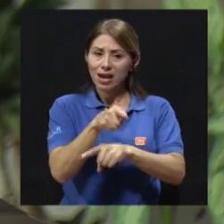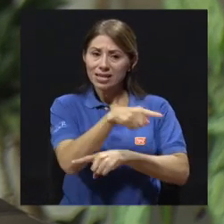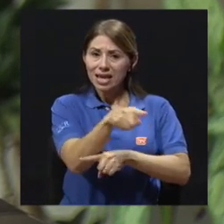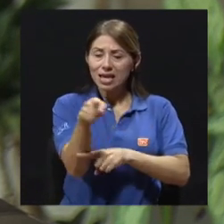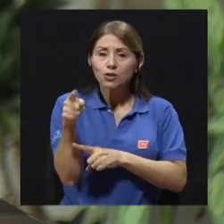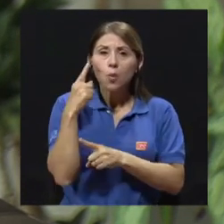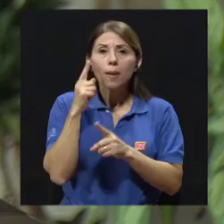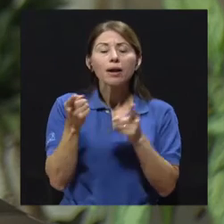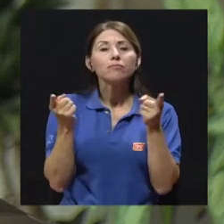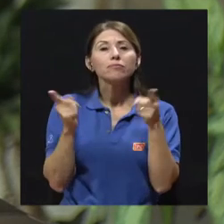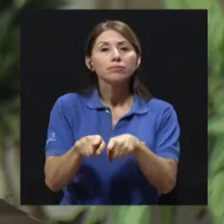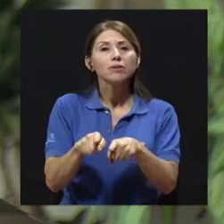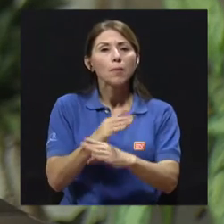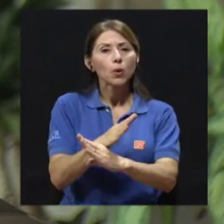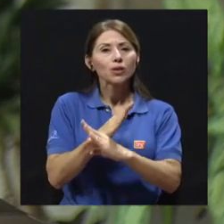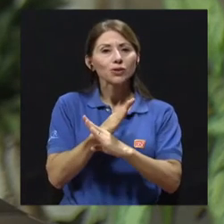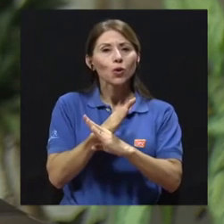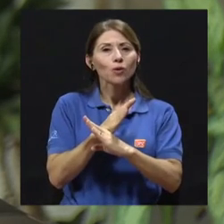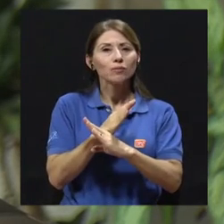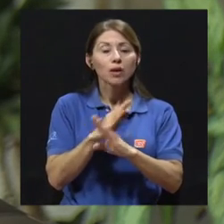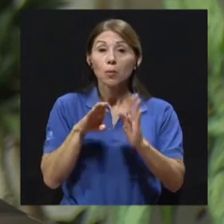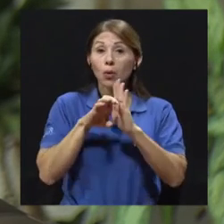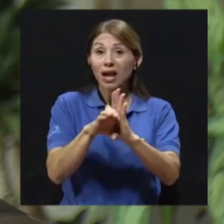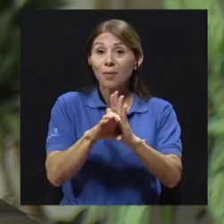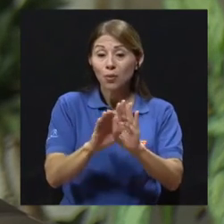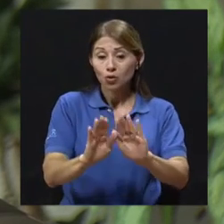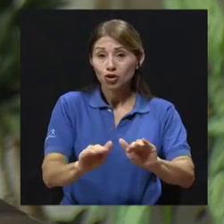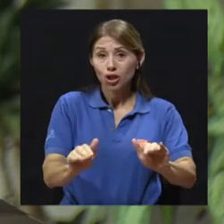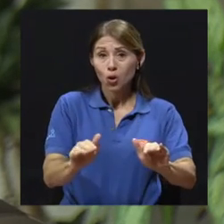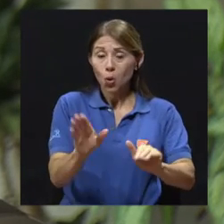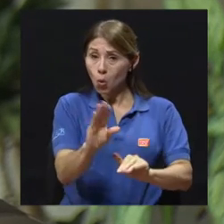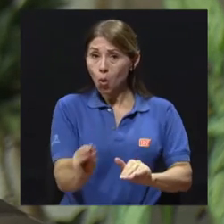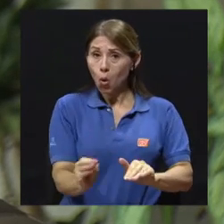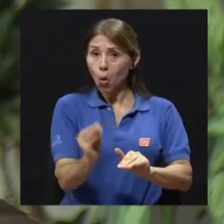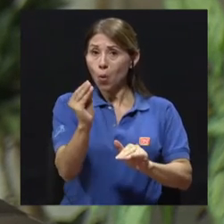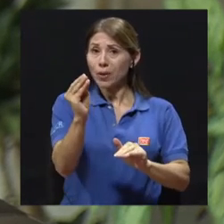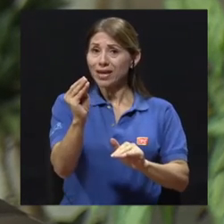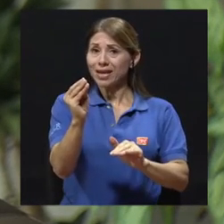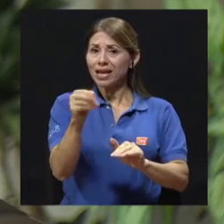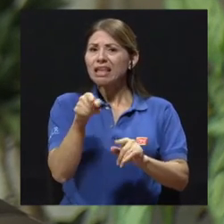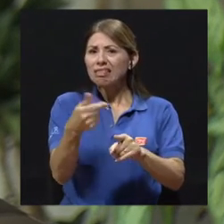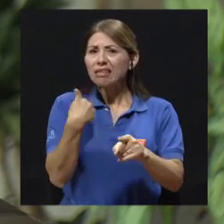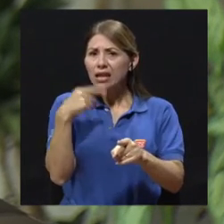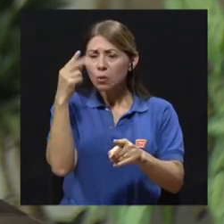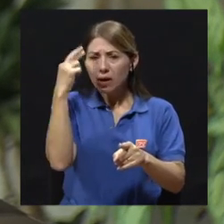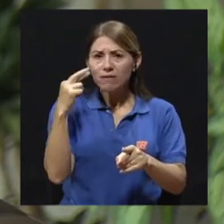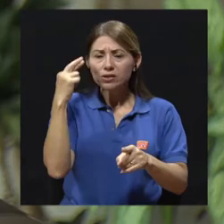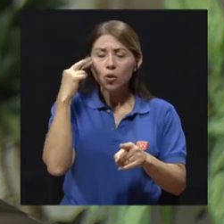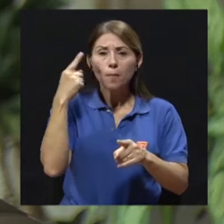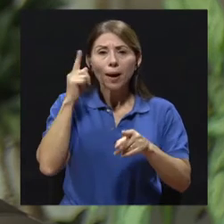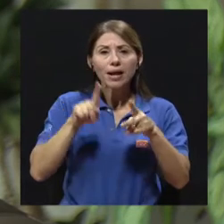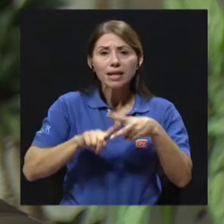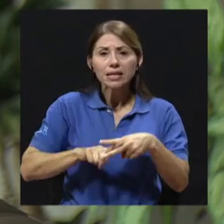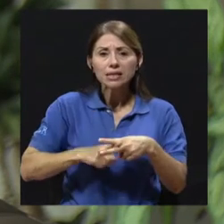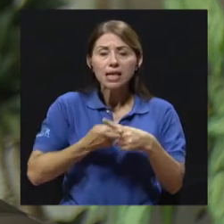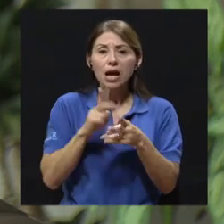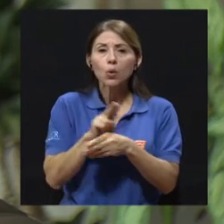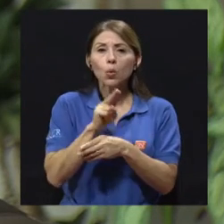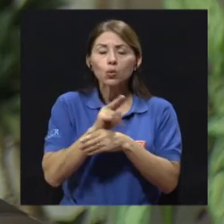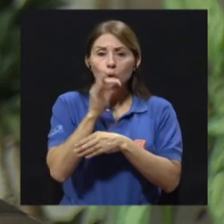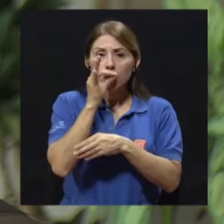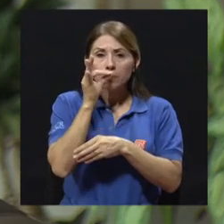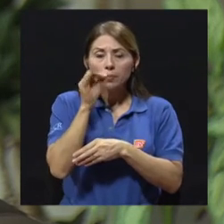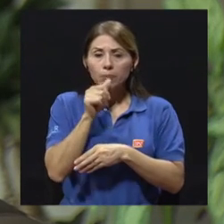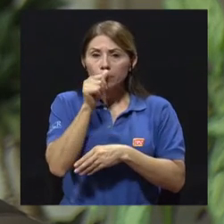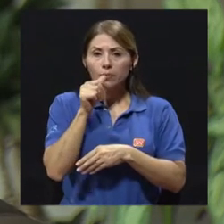Entonces, cualquier motivación que tenga un chico, un niño o un adolescente para iniciar en el consumo, hay que tomarlo en cuenta. Eso es una